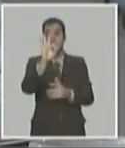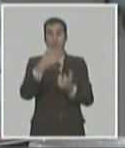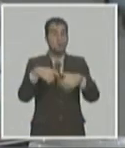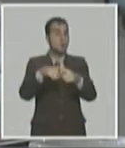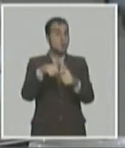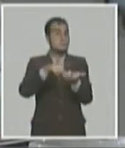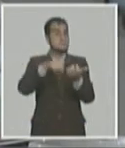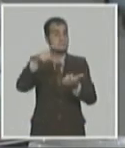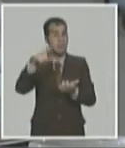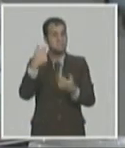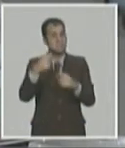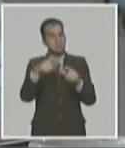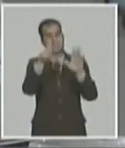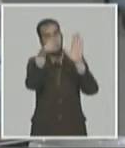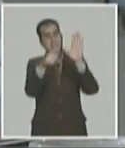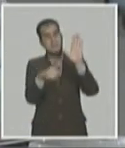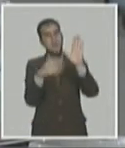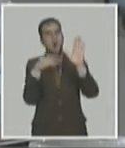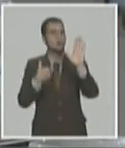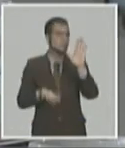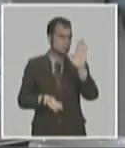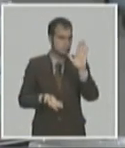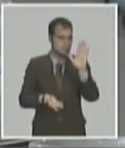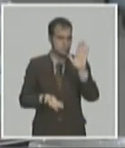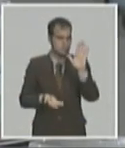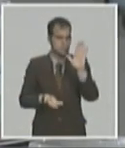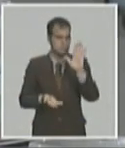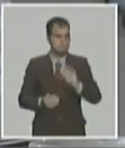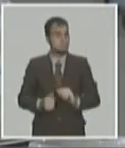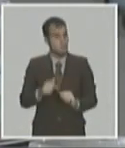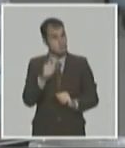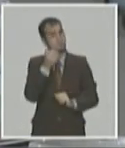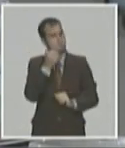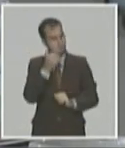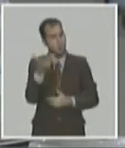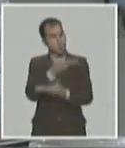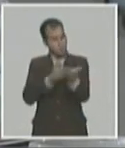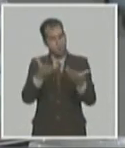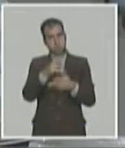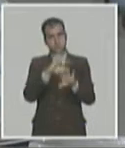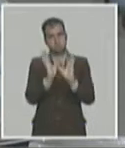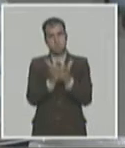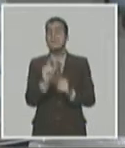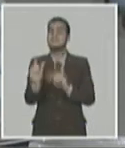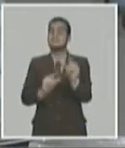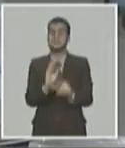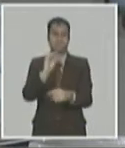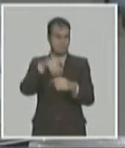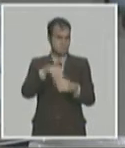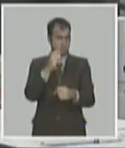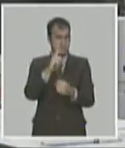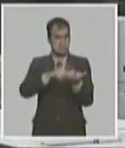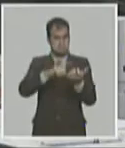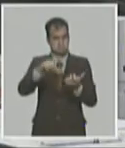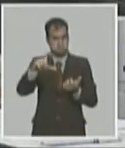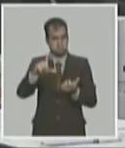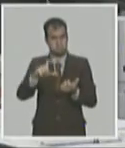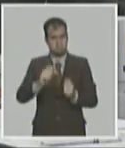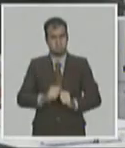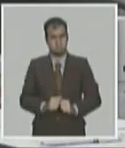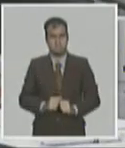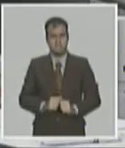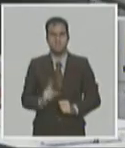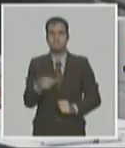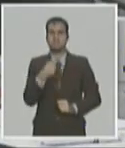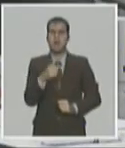Yo creo que eso ha sido bueno, y no solamente a los militantes, yo creo que... No esperaron orientaciones. No